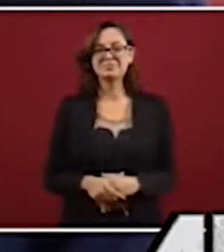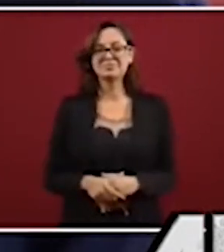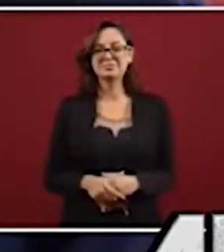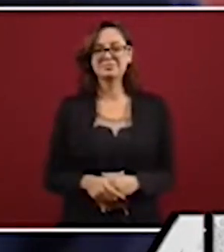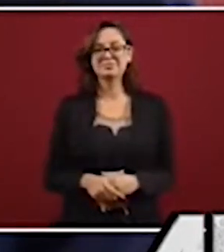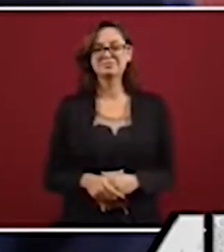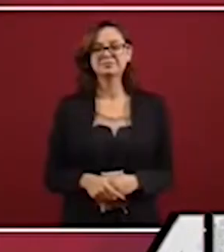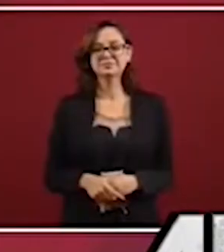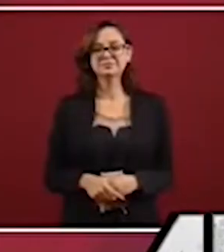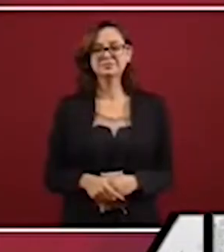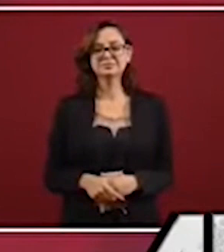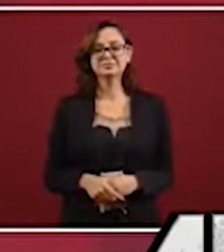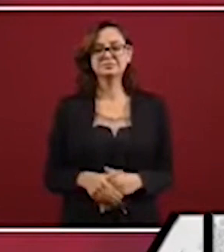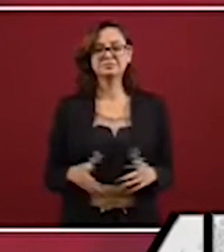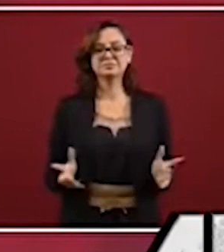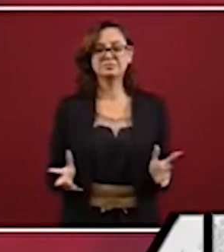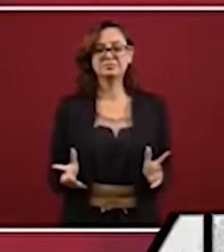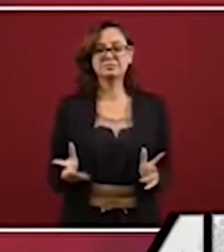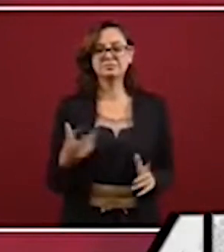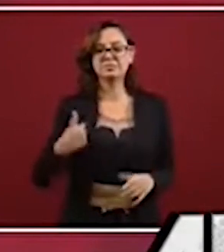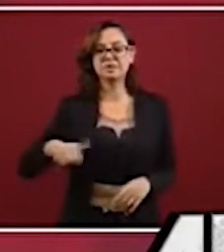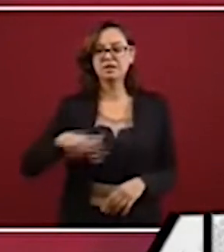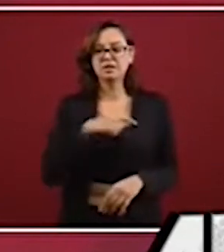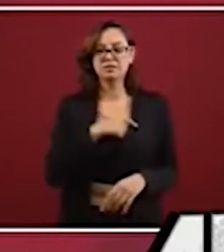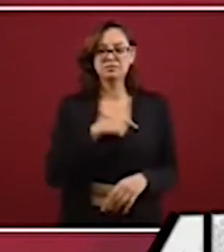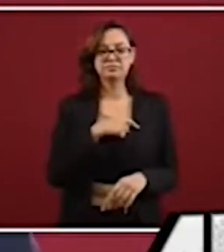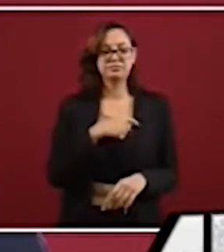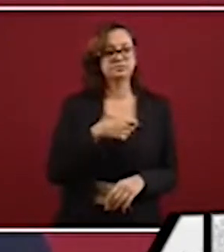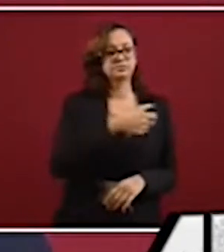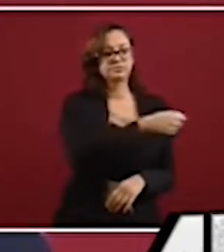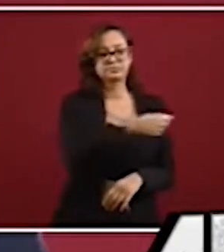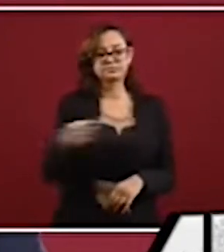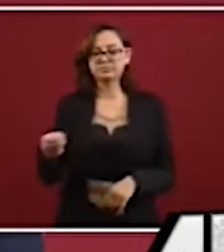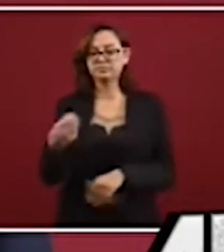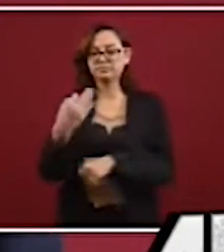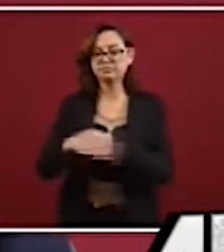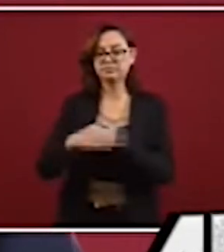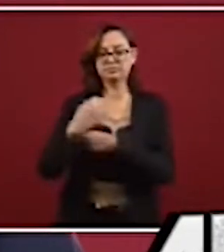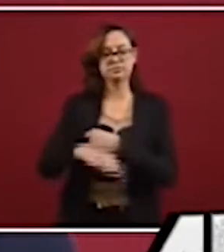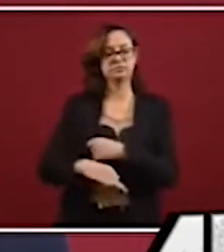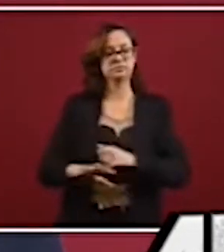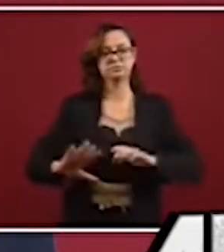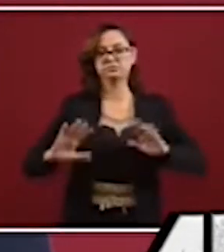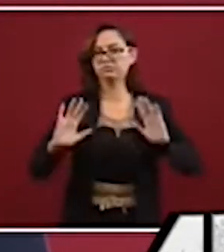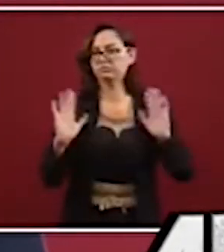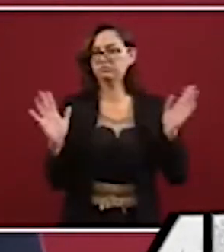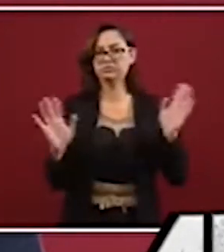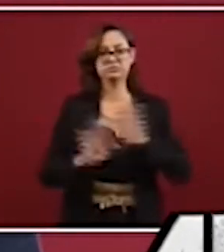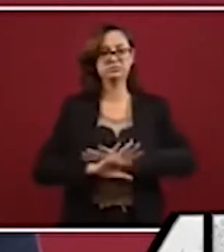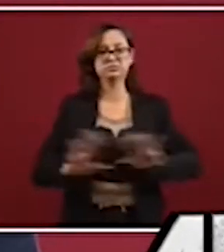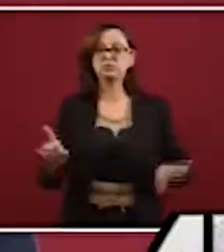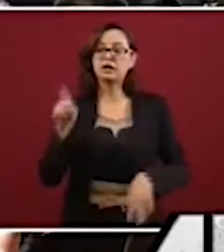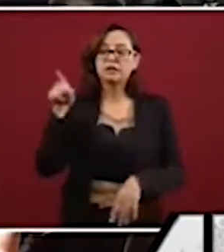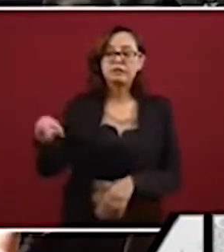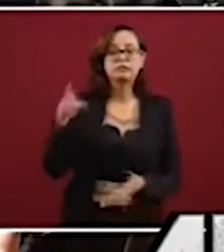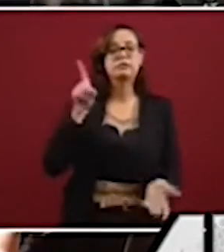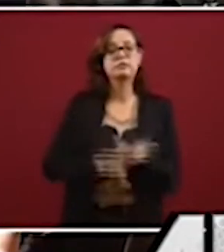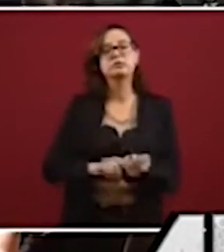poner al sustituto. Eso lo tienen que resolver en el sindicato.